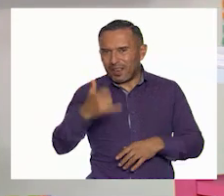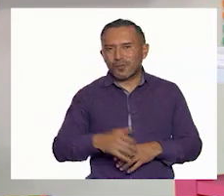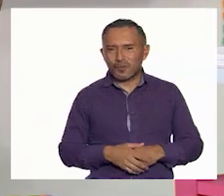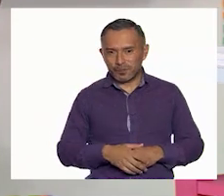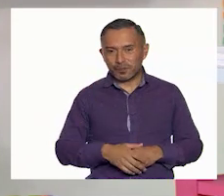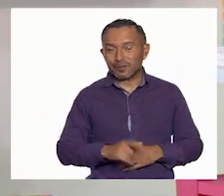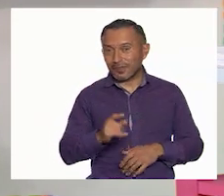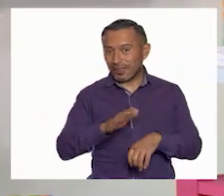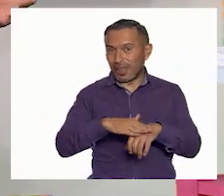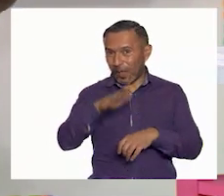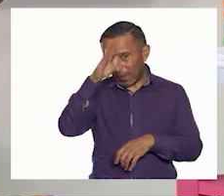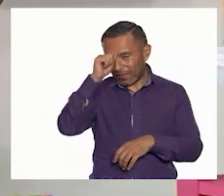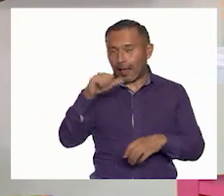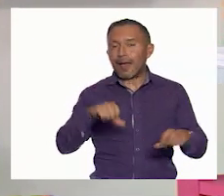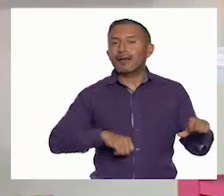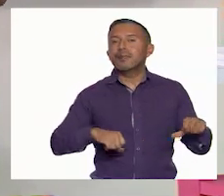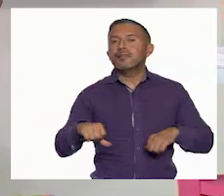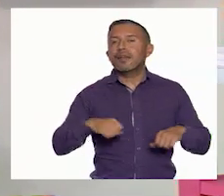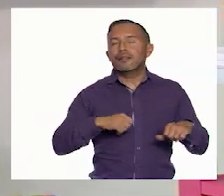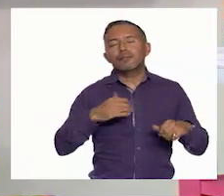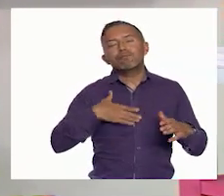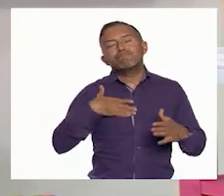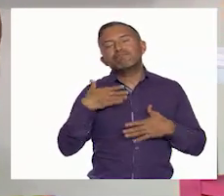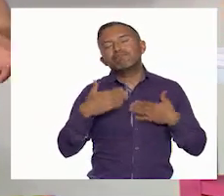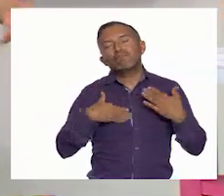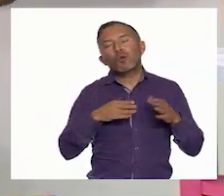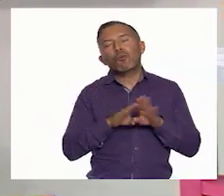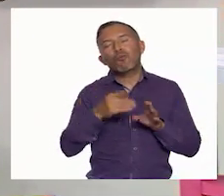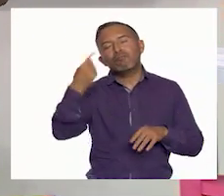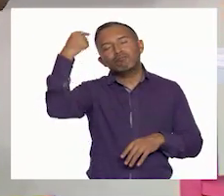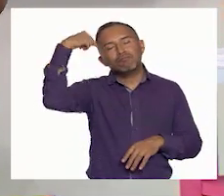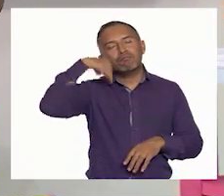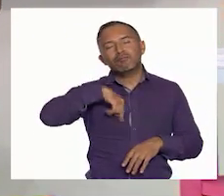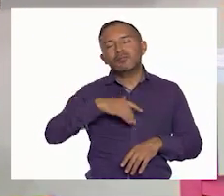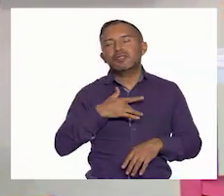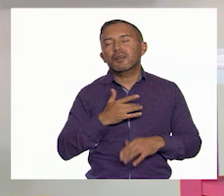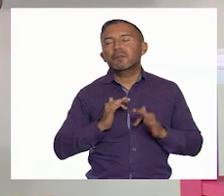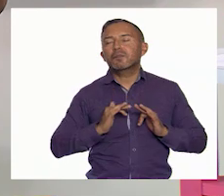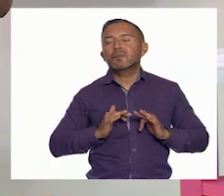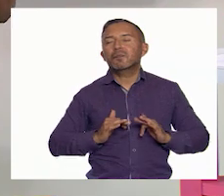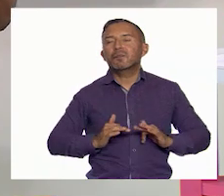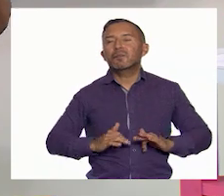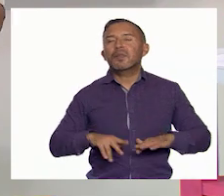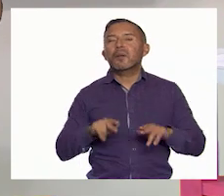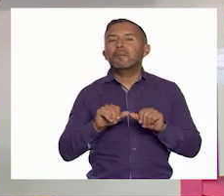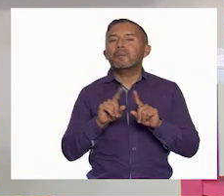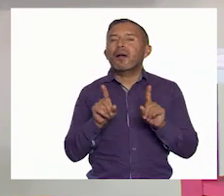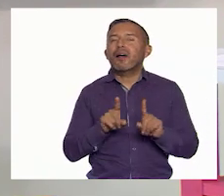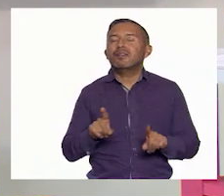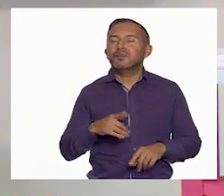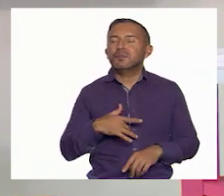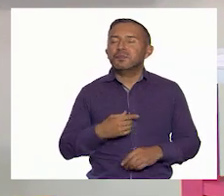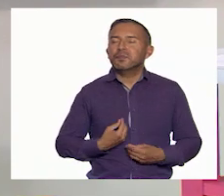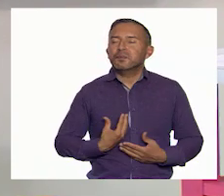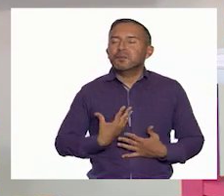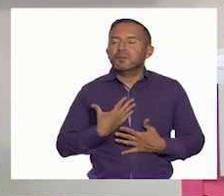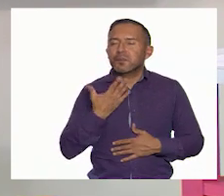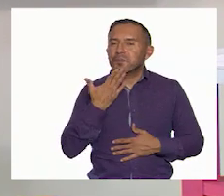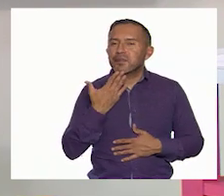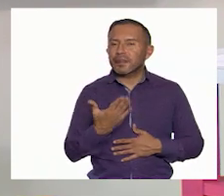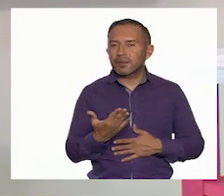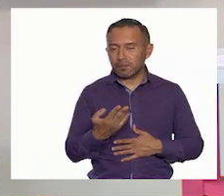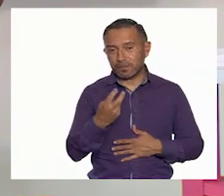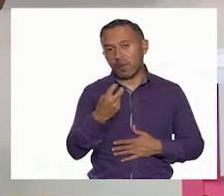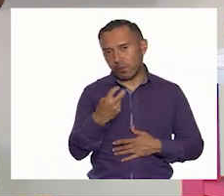actividades recreativas nos hacen sentir en paz, nos hacen sentir bien. Esas son las ventajas y